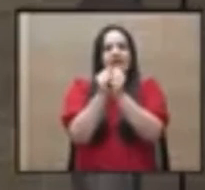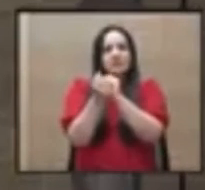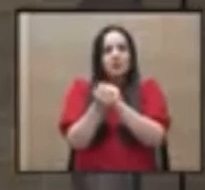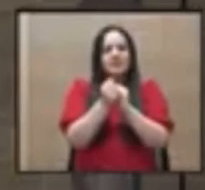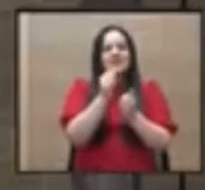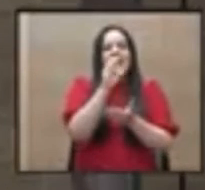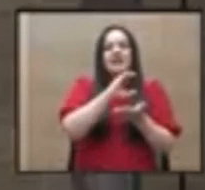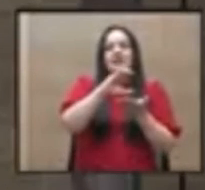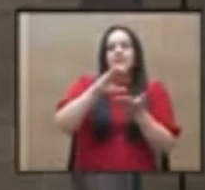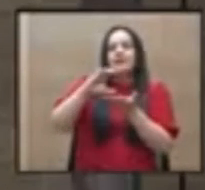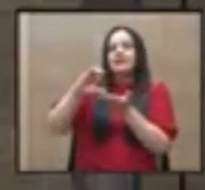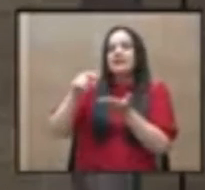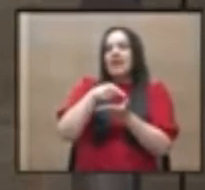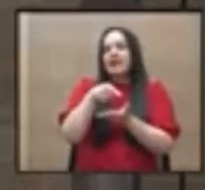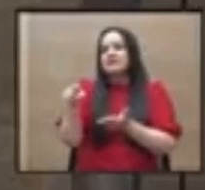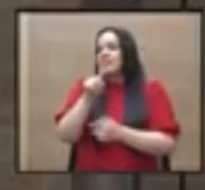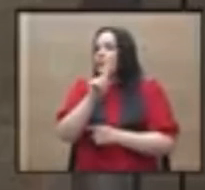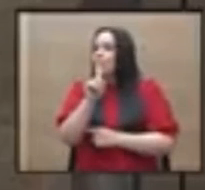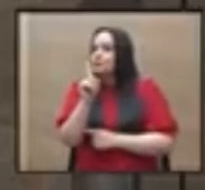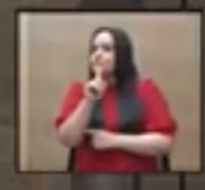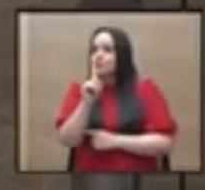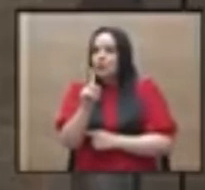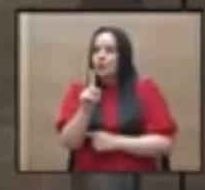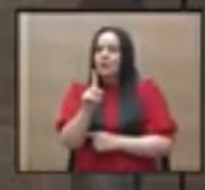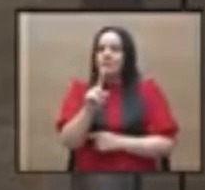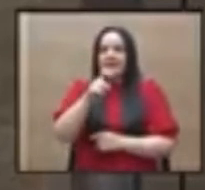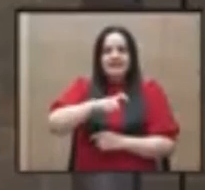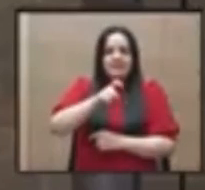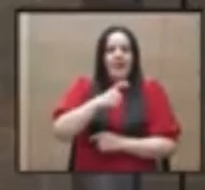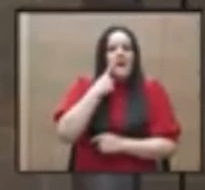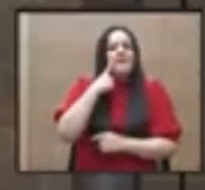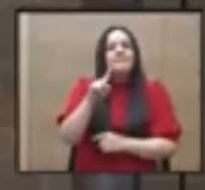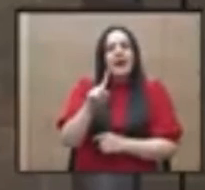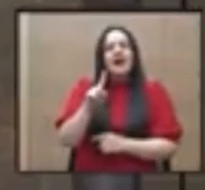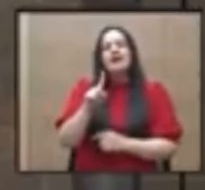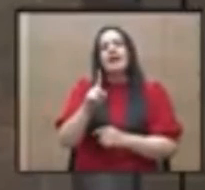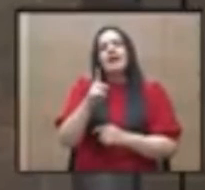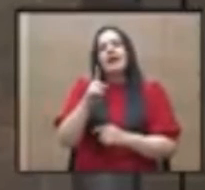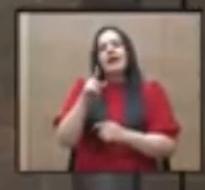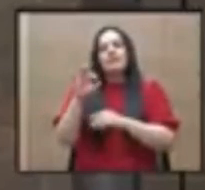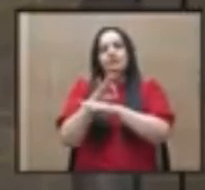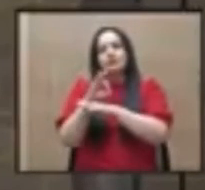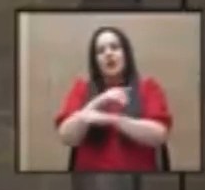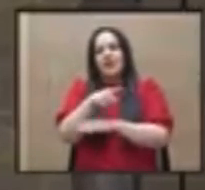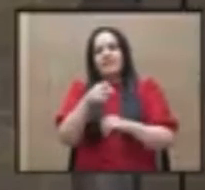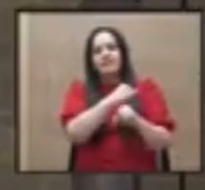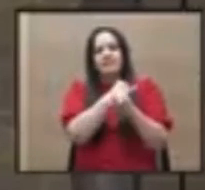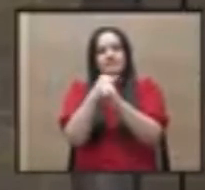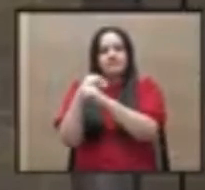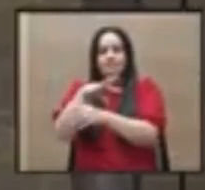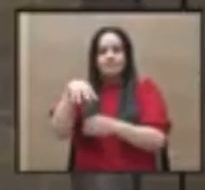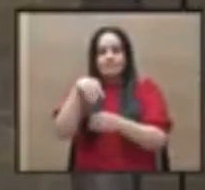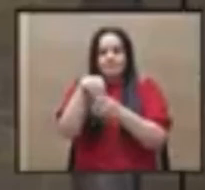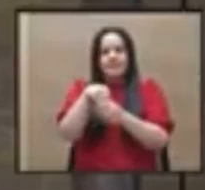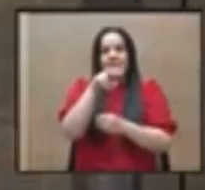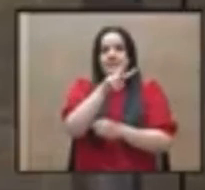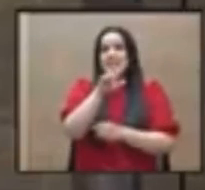no son esenciales para el normal funcionamiento de las entidades, incluyendo 25